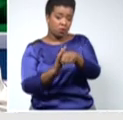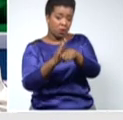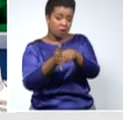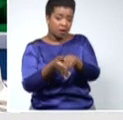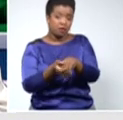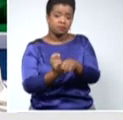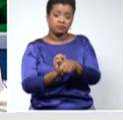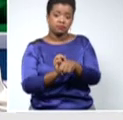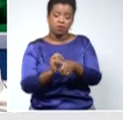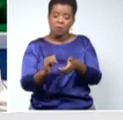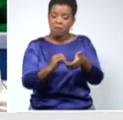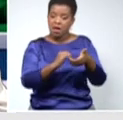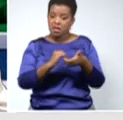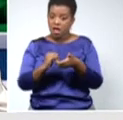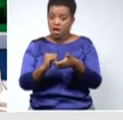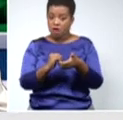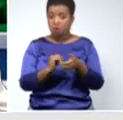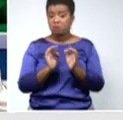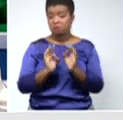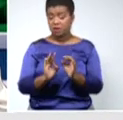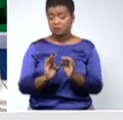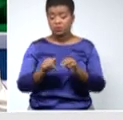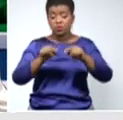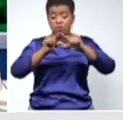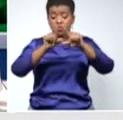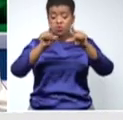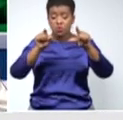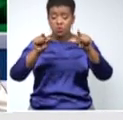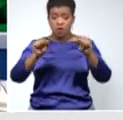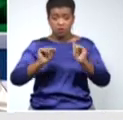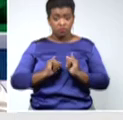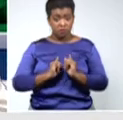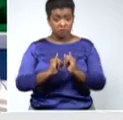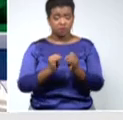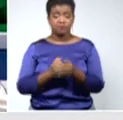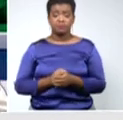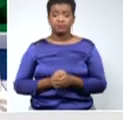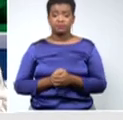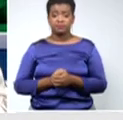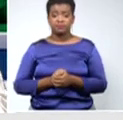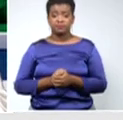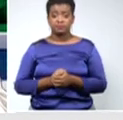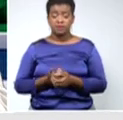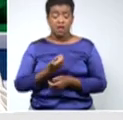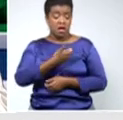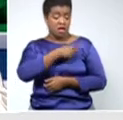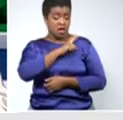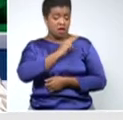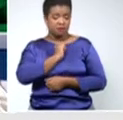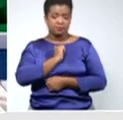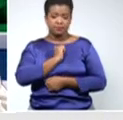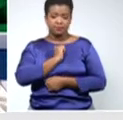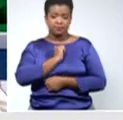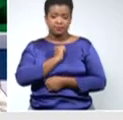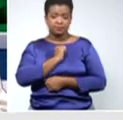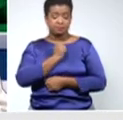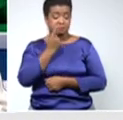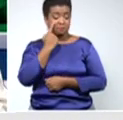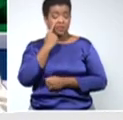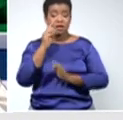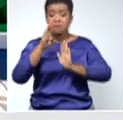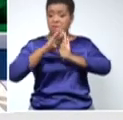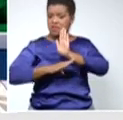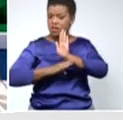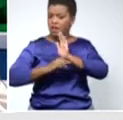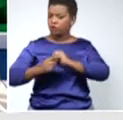de los compañeros de la COVID en nuestro país. Ayer, de verdad, o sea, las medidas las vemos diariamente, los consejos